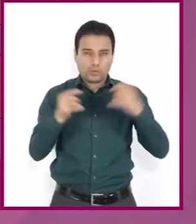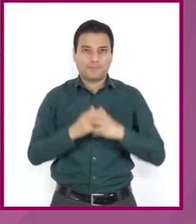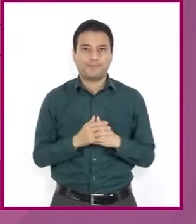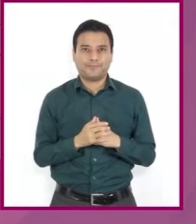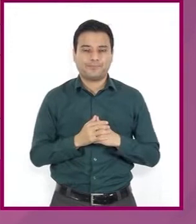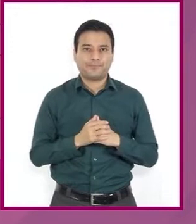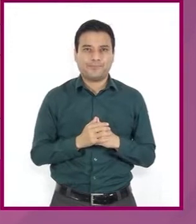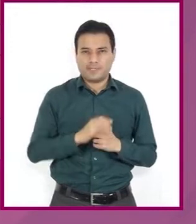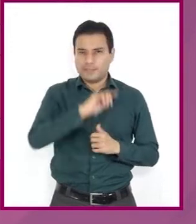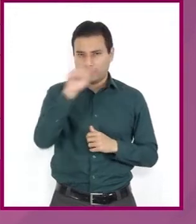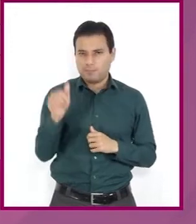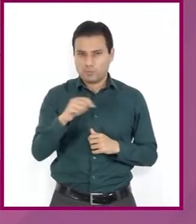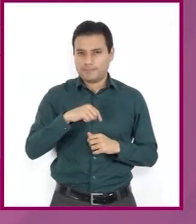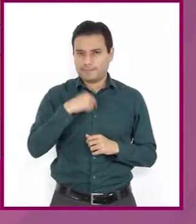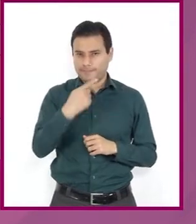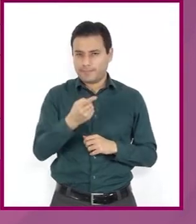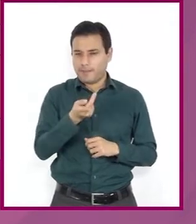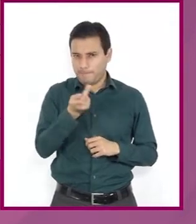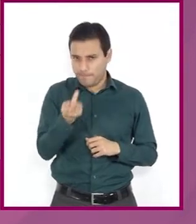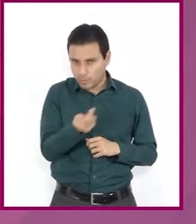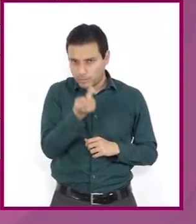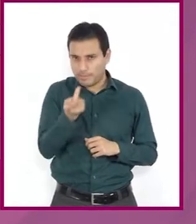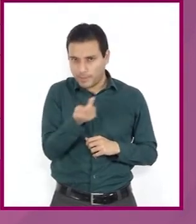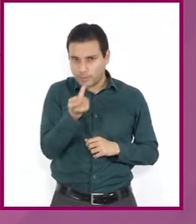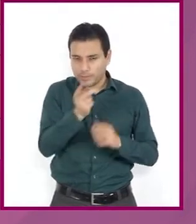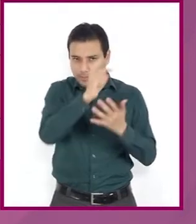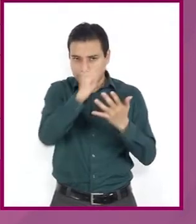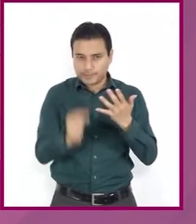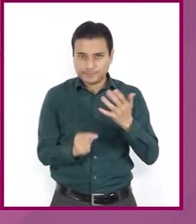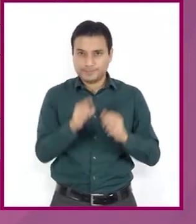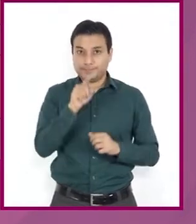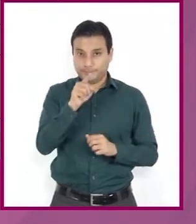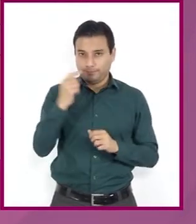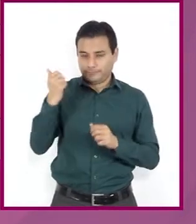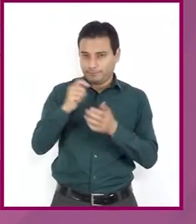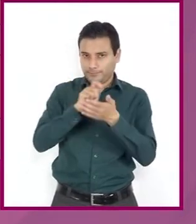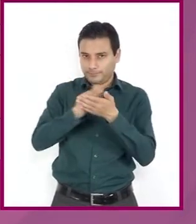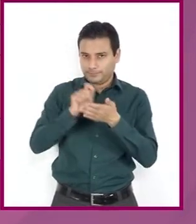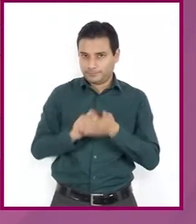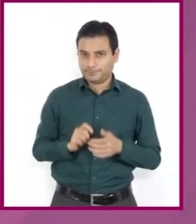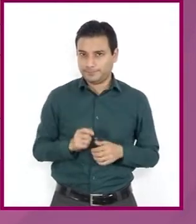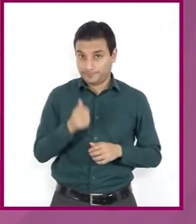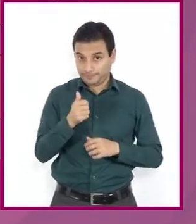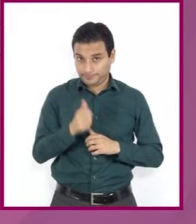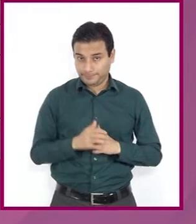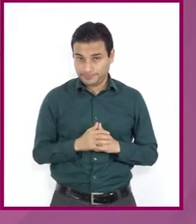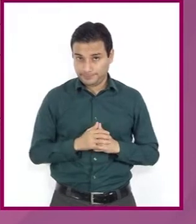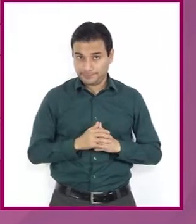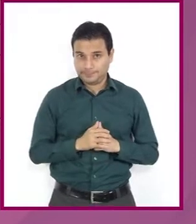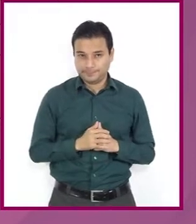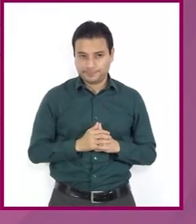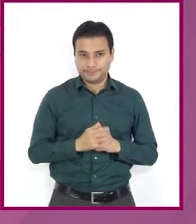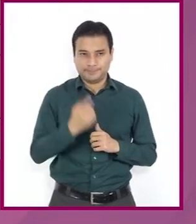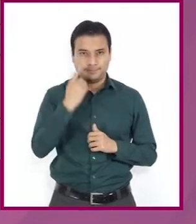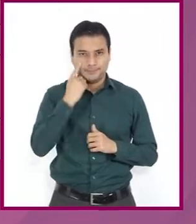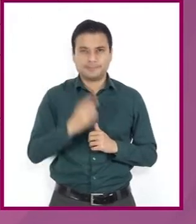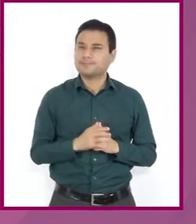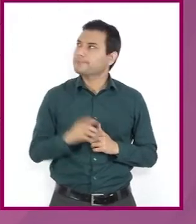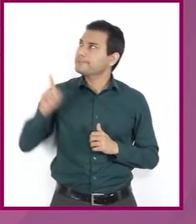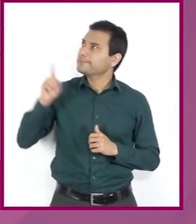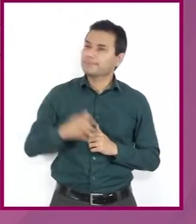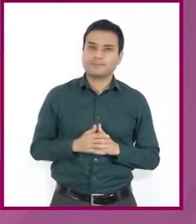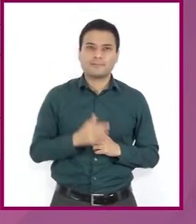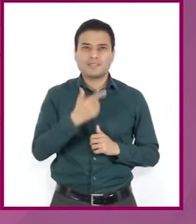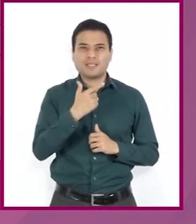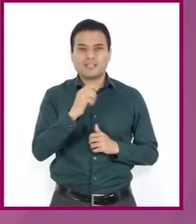planteando diversos retos que nos van a ayudar a llenar la tabla. Pueden observar que el género literario